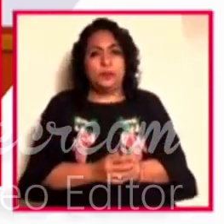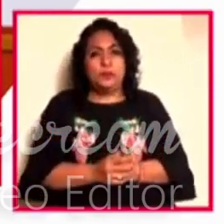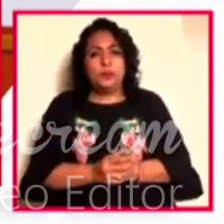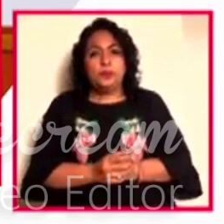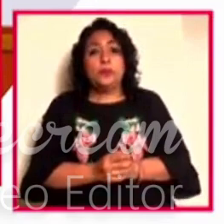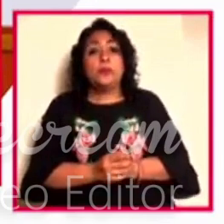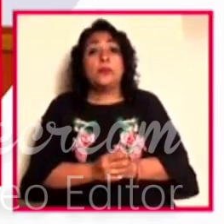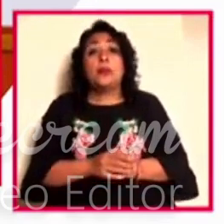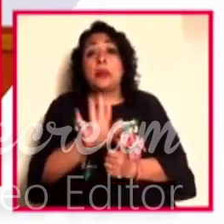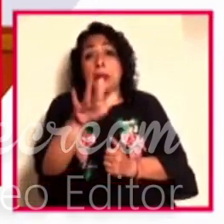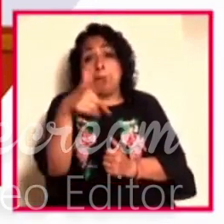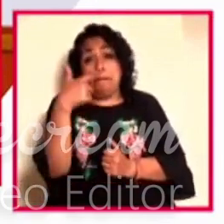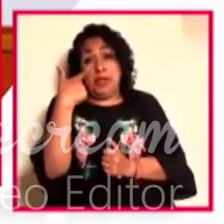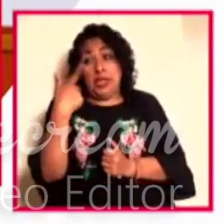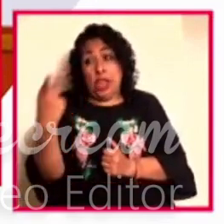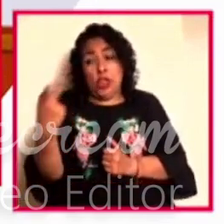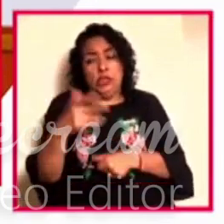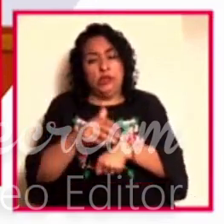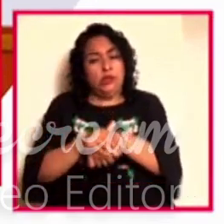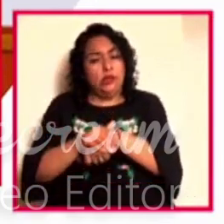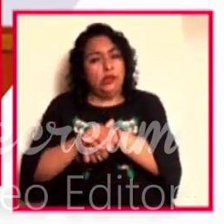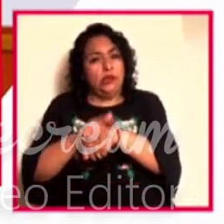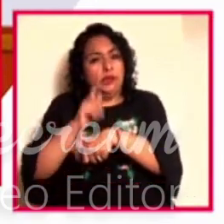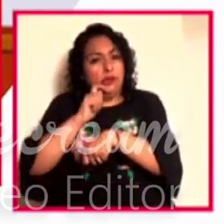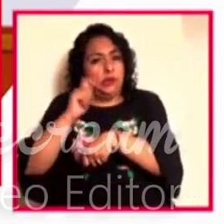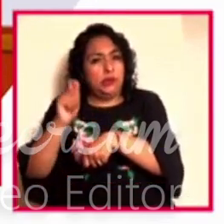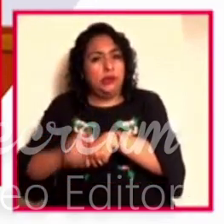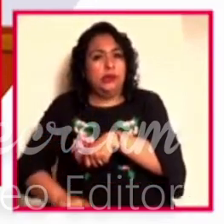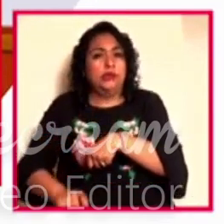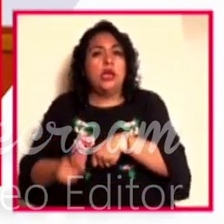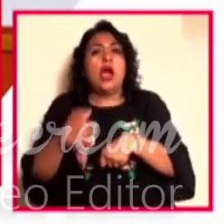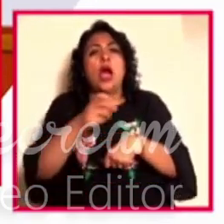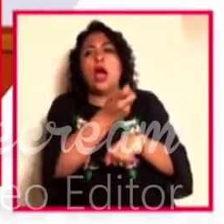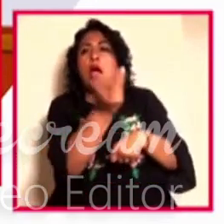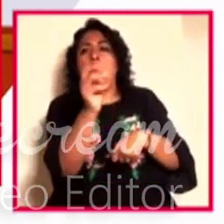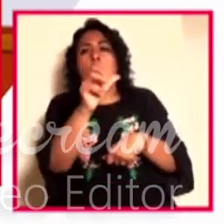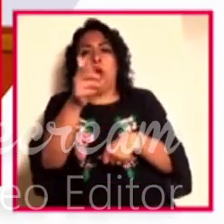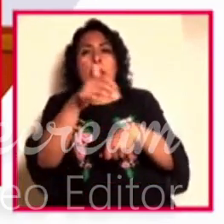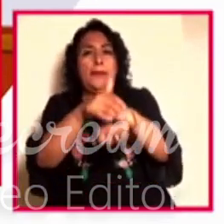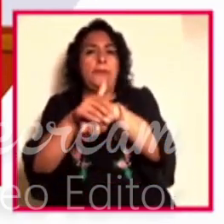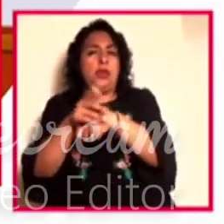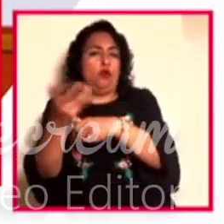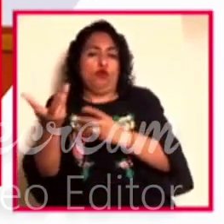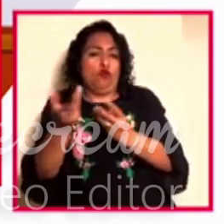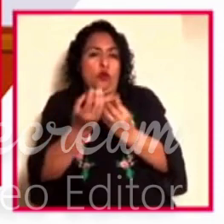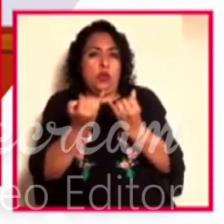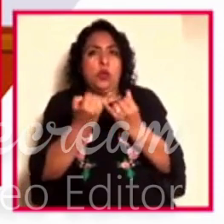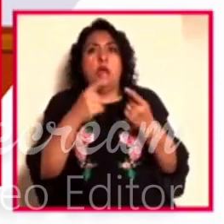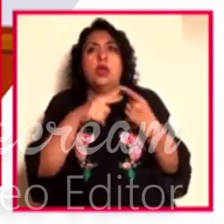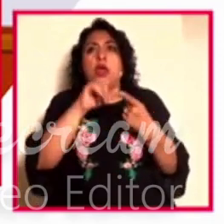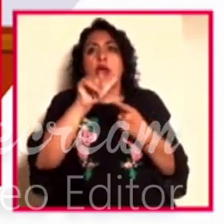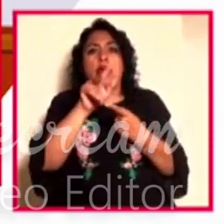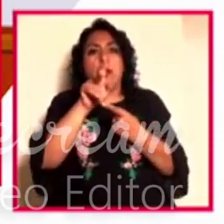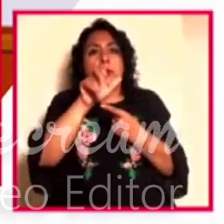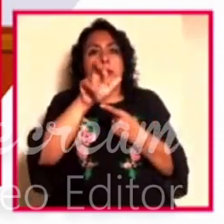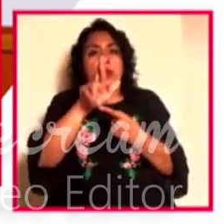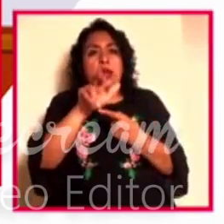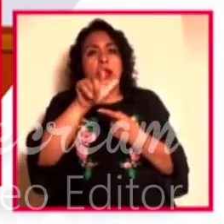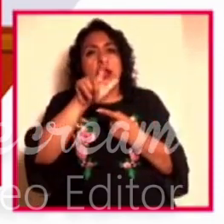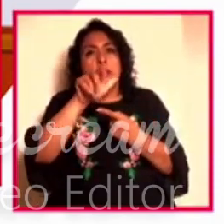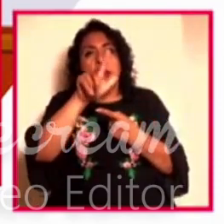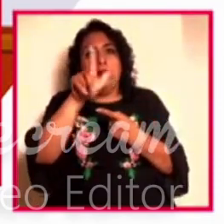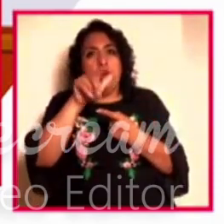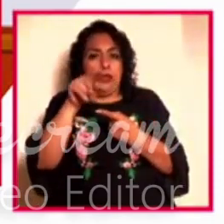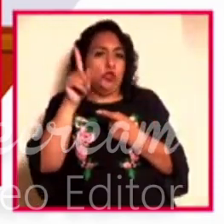Mira, fue una relación muy cercana. Teníamos una serie de amigos en común, como Javier Álvarez, el músico Javier